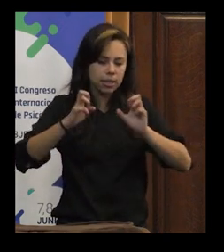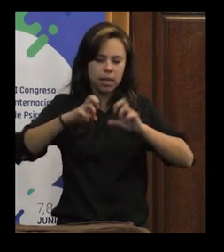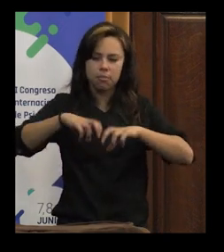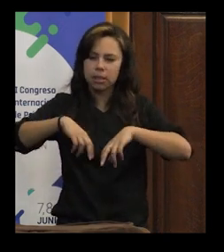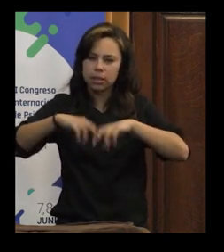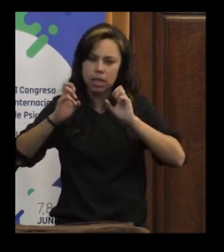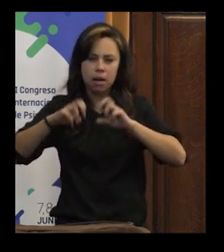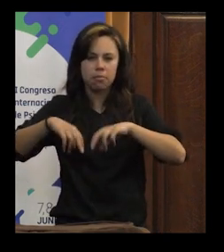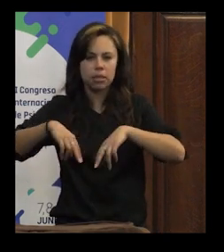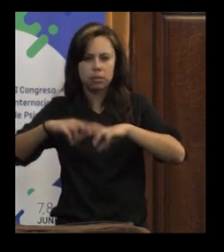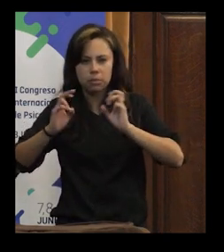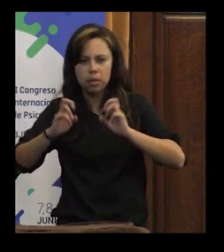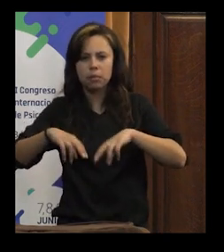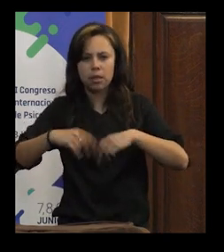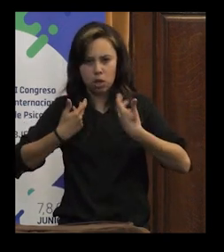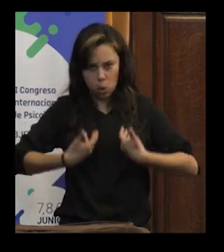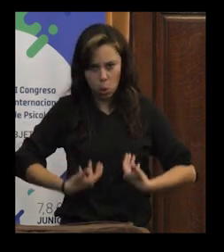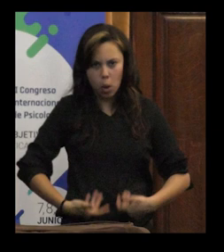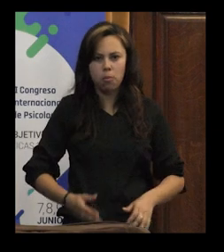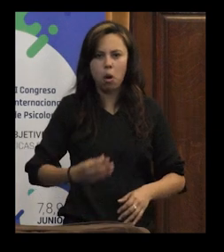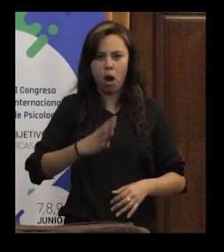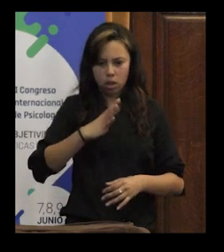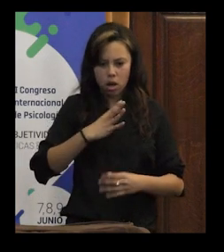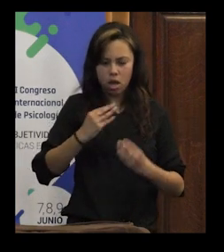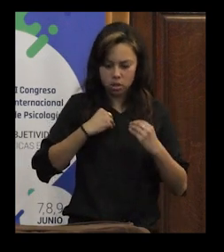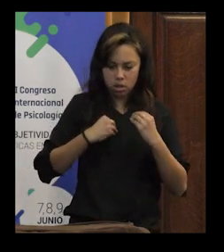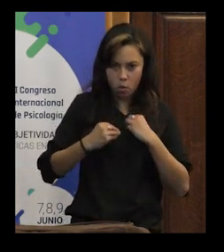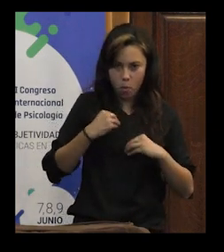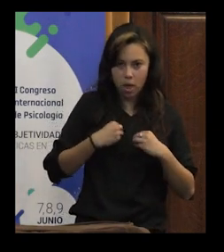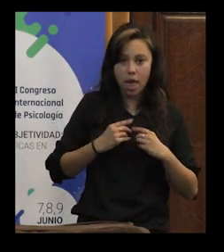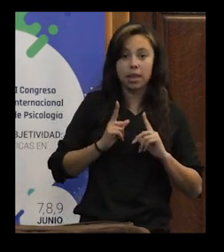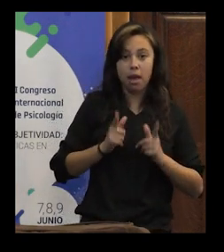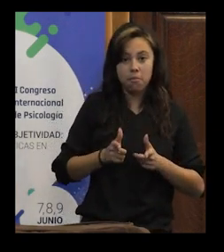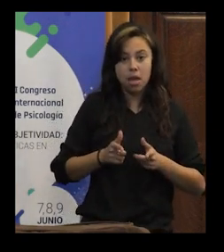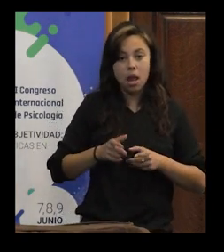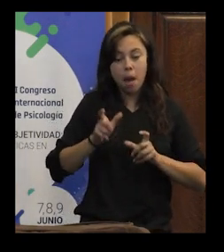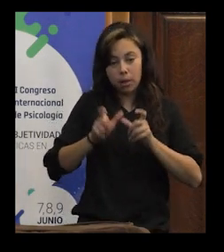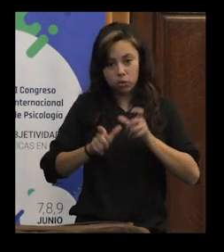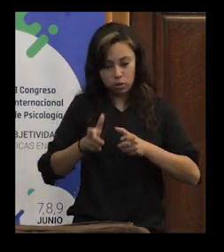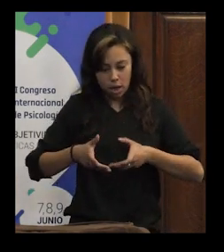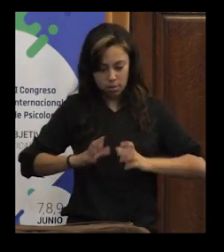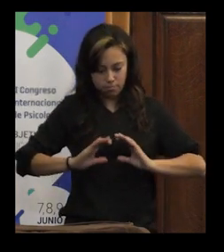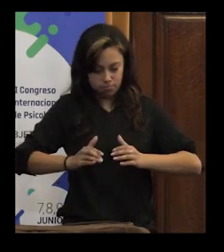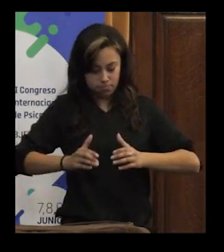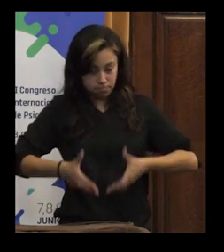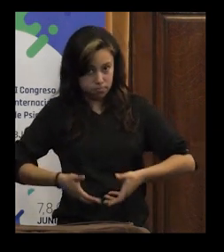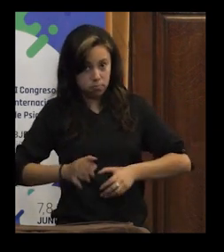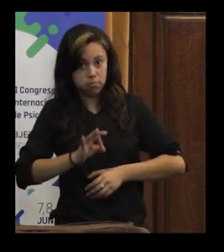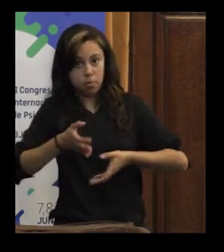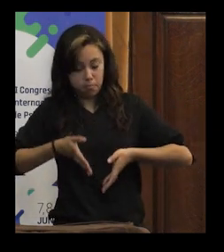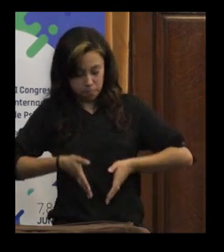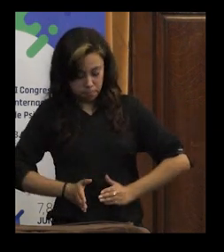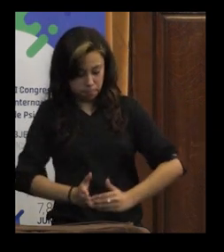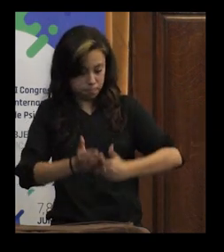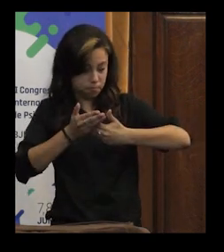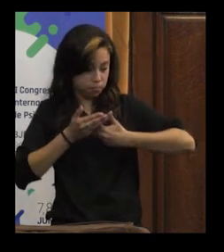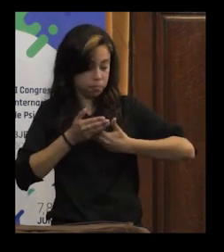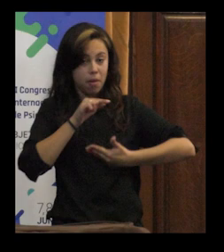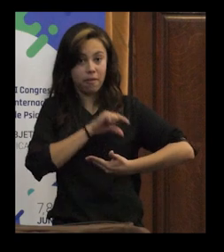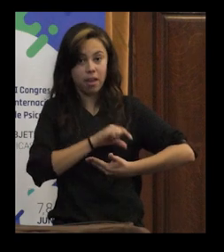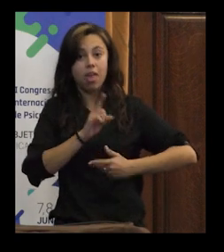presintomáticas, de predisposiciones y prenatales, combinadas con una serie de